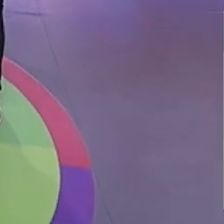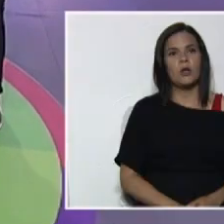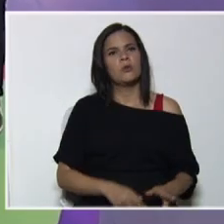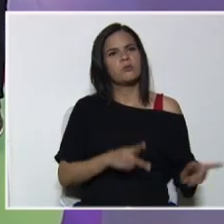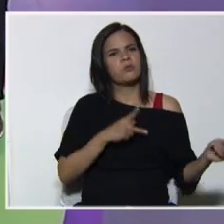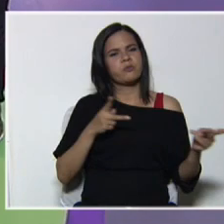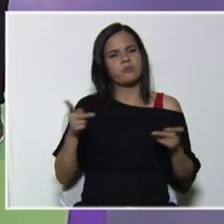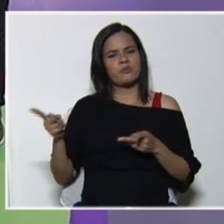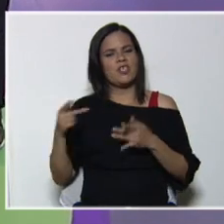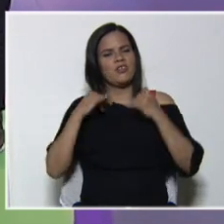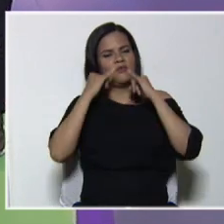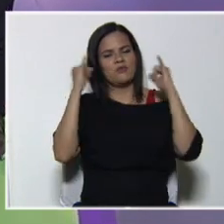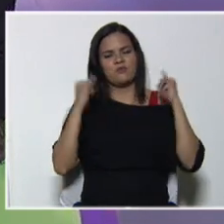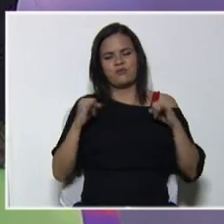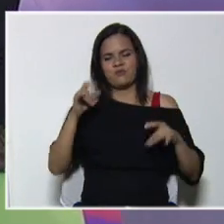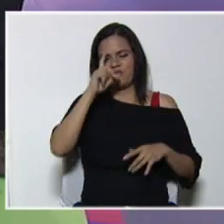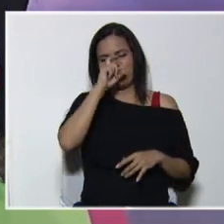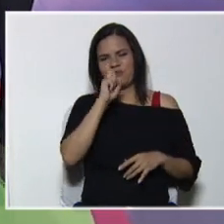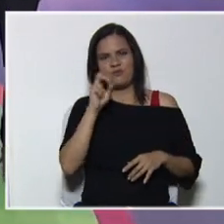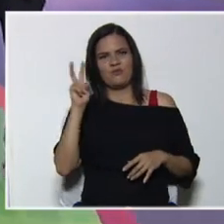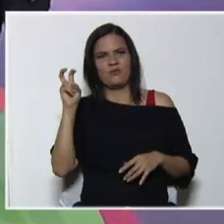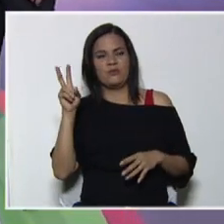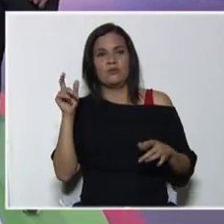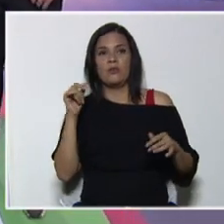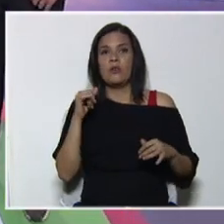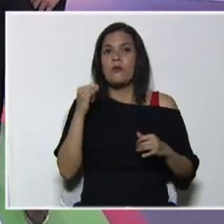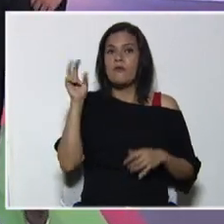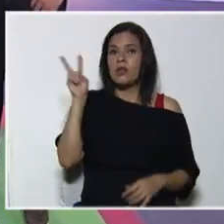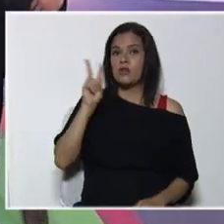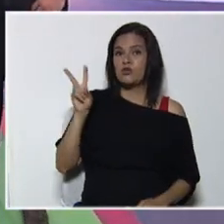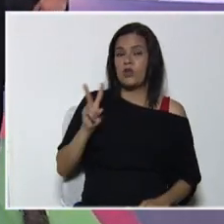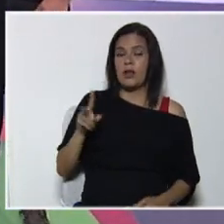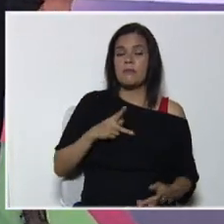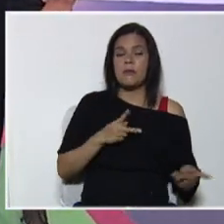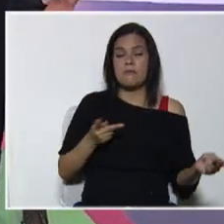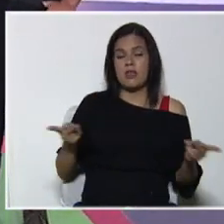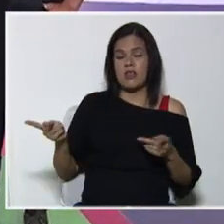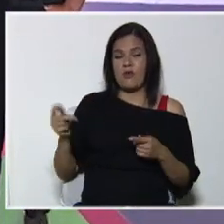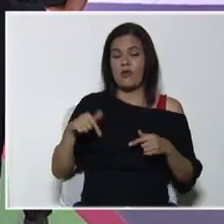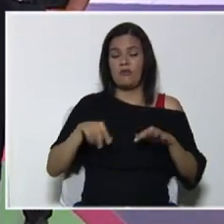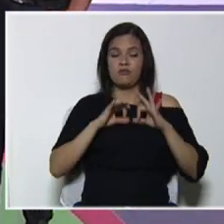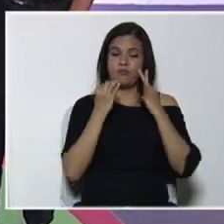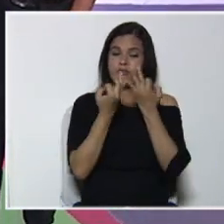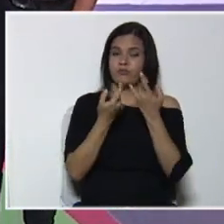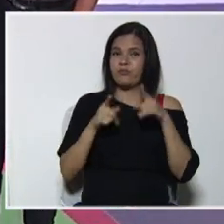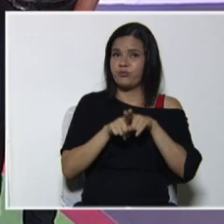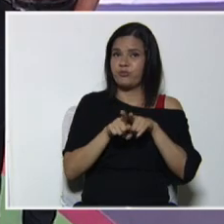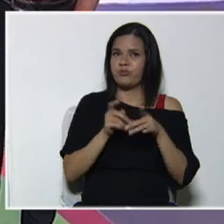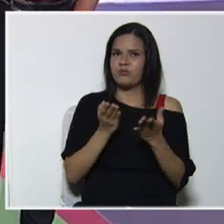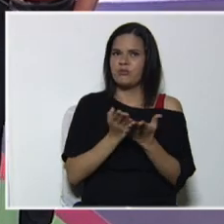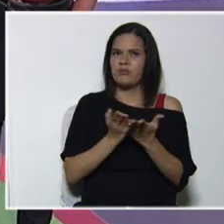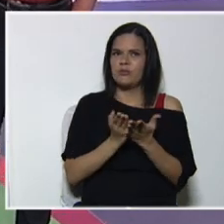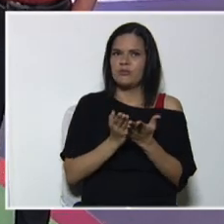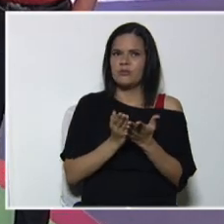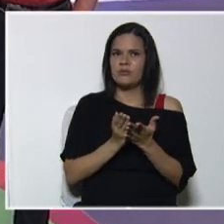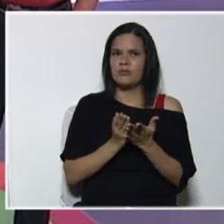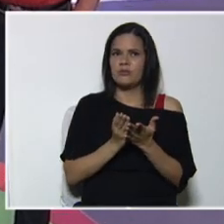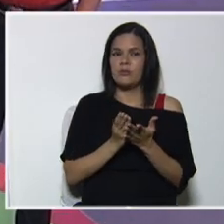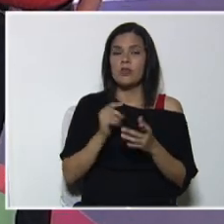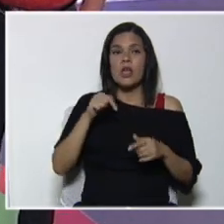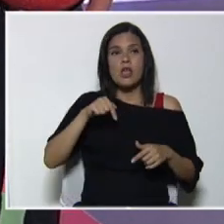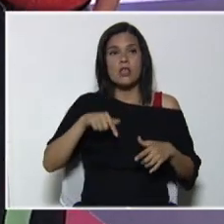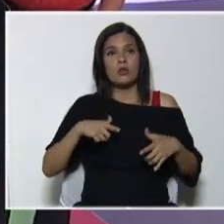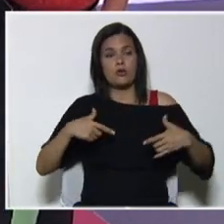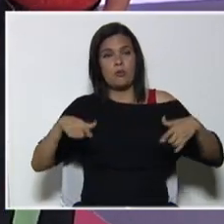Bienvenidos, feliz año nuevo, Venezuela. Bienvenidos una vez más a este su programa, Cada Familia, Una Escuela. Desde este su